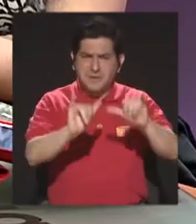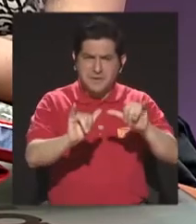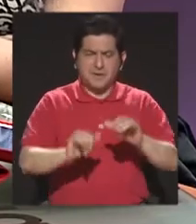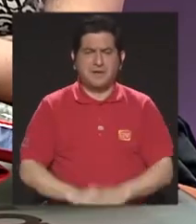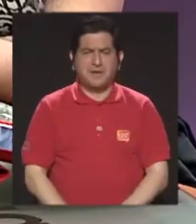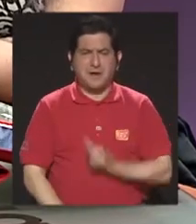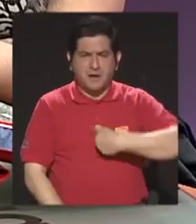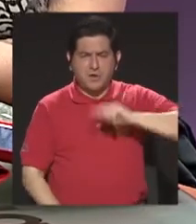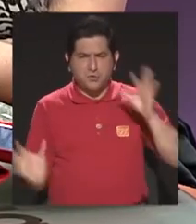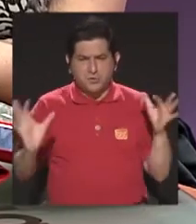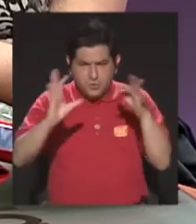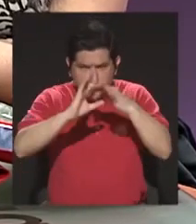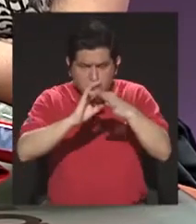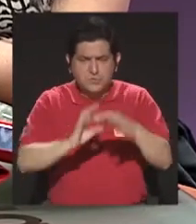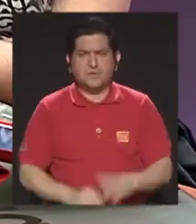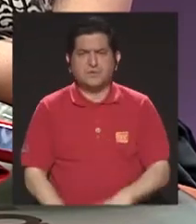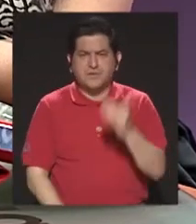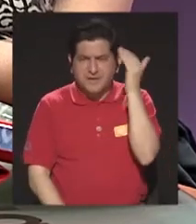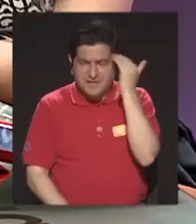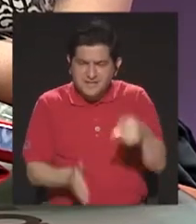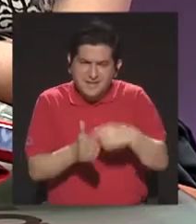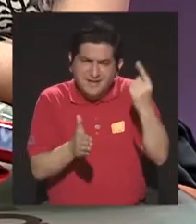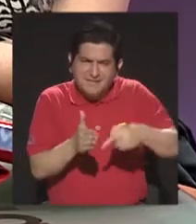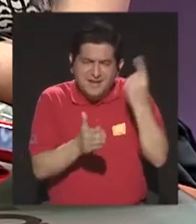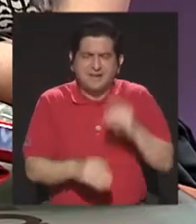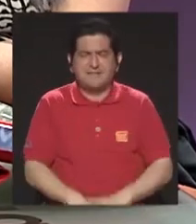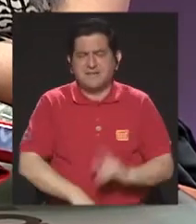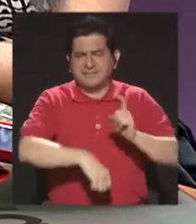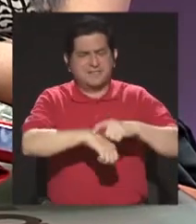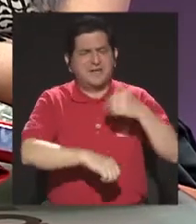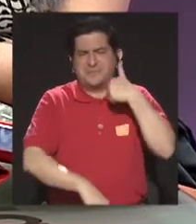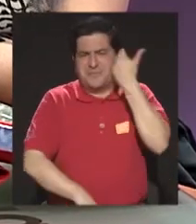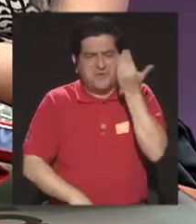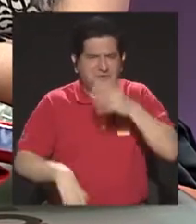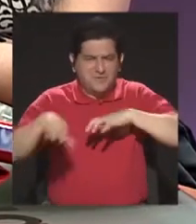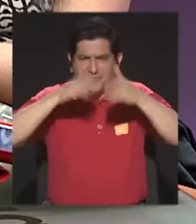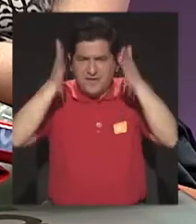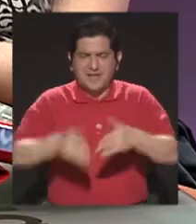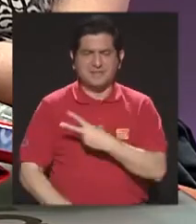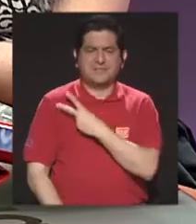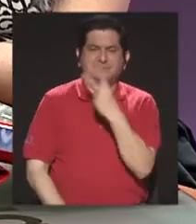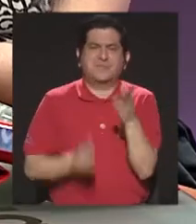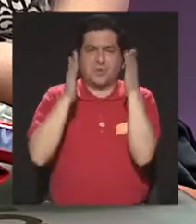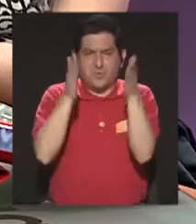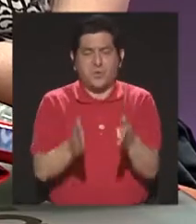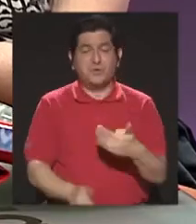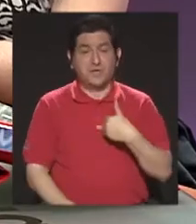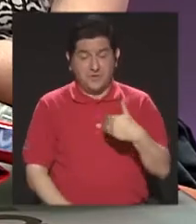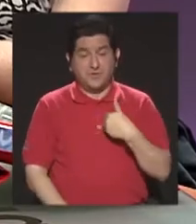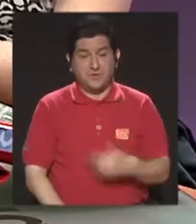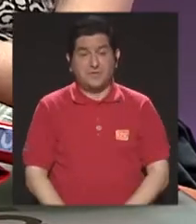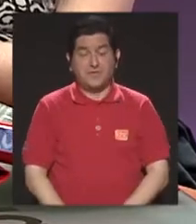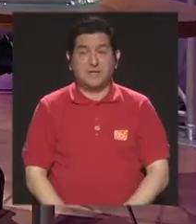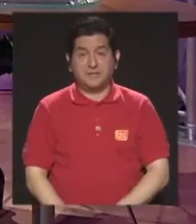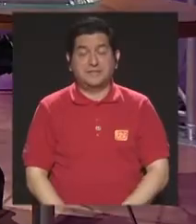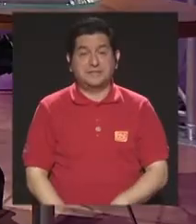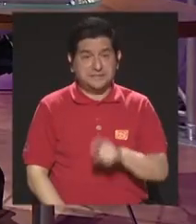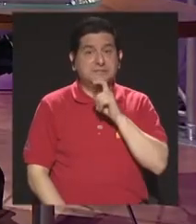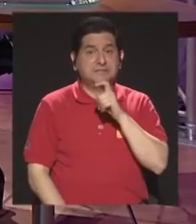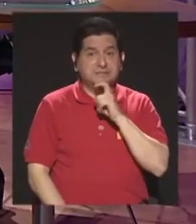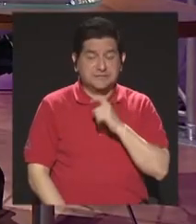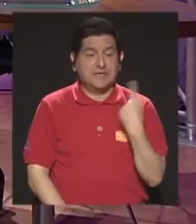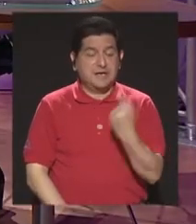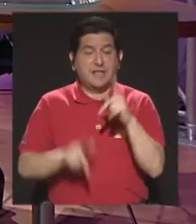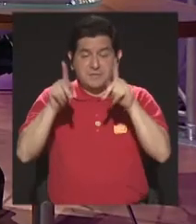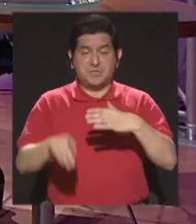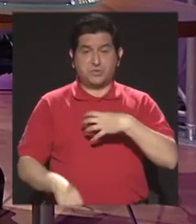hemos coordinado de cualquier manera. Sabemos que a veces, por ejemplo, por tiempo no es fácil ser activista y ser voluntario. Tiene sus cosas, ¿verdad? Y cada quien tiene